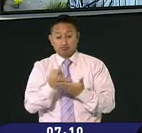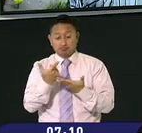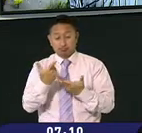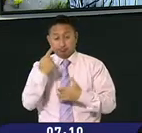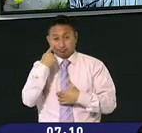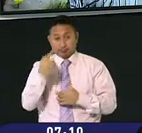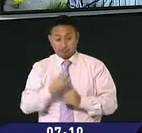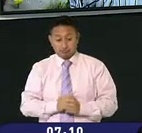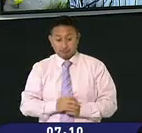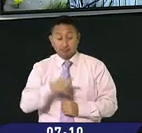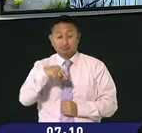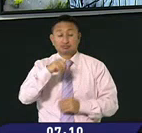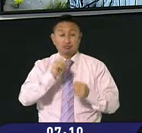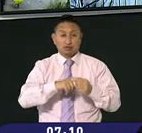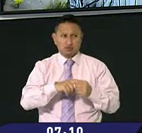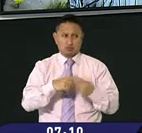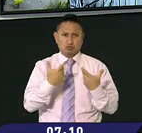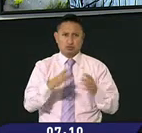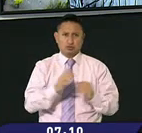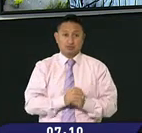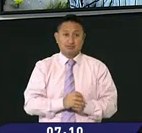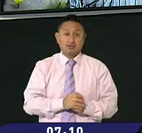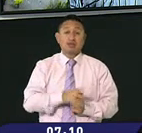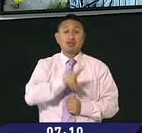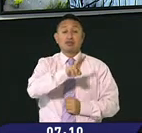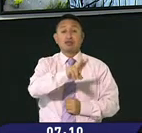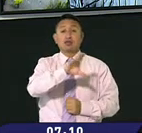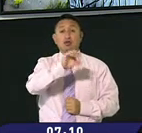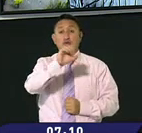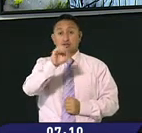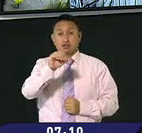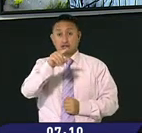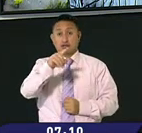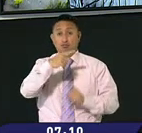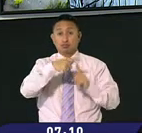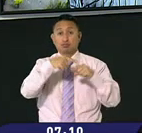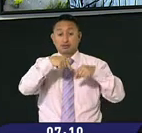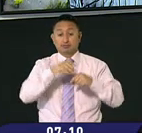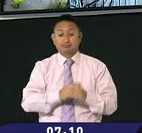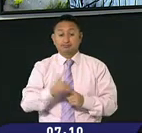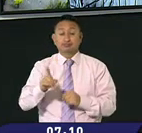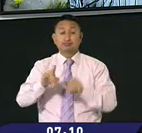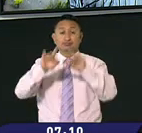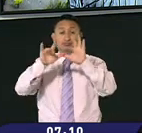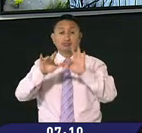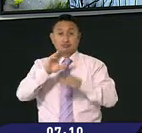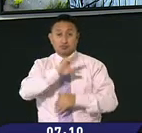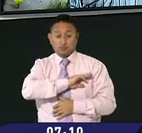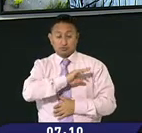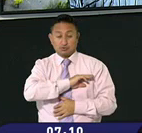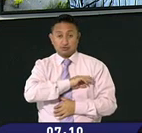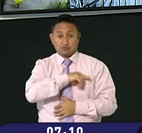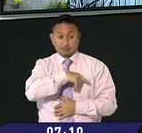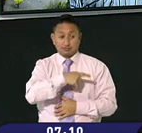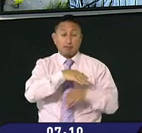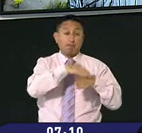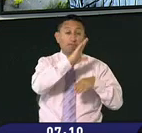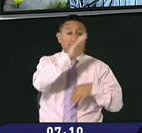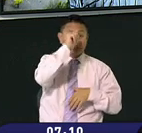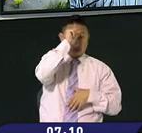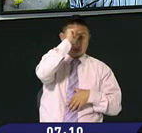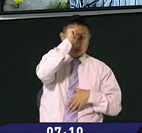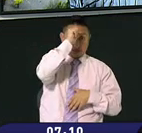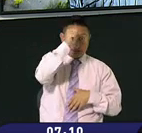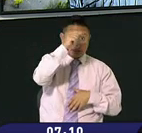Quito, de las cuales al menos 200 son positivas, según información de la Secretaría de Salud. Delta es la variante predominante. En tanto, se habilitaron